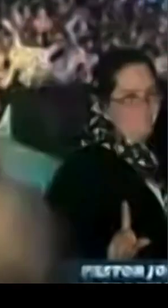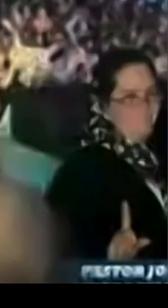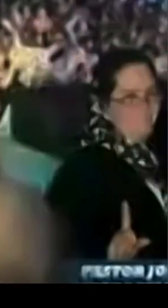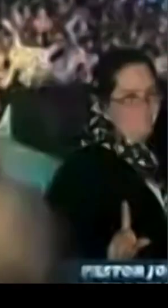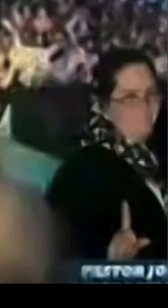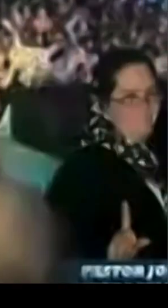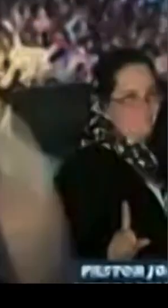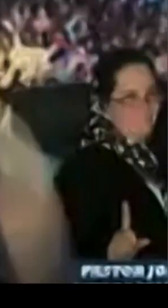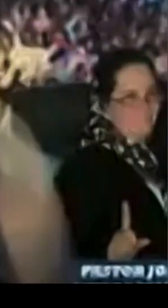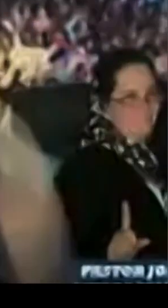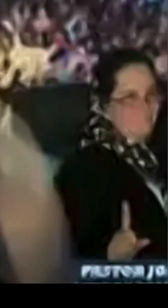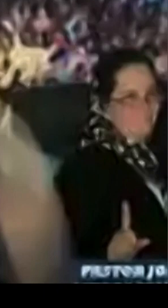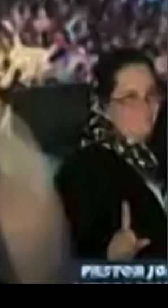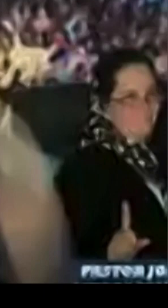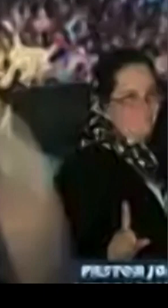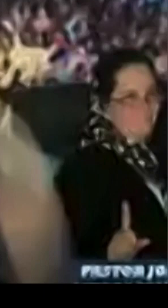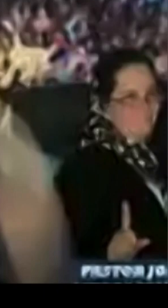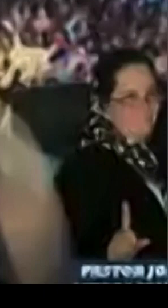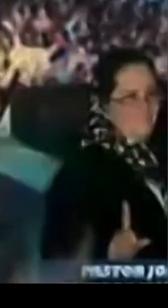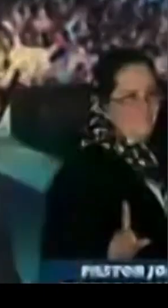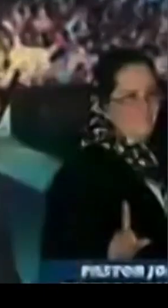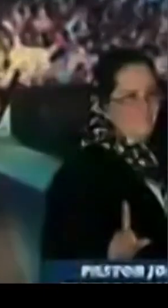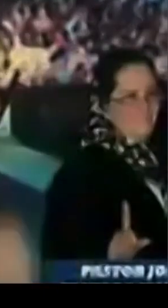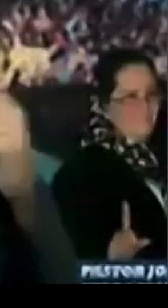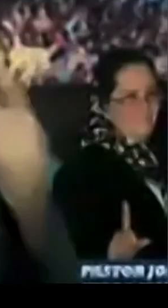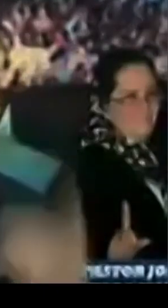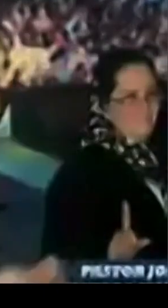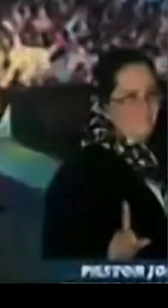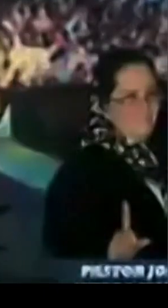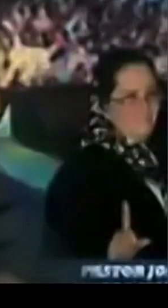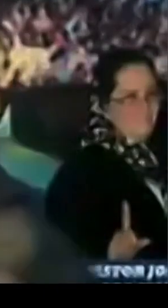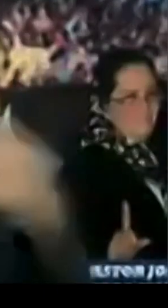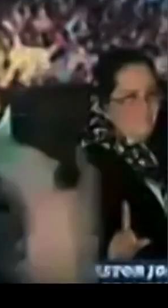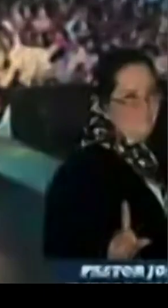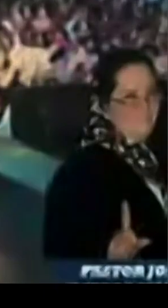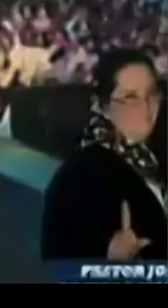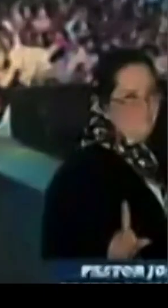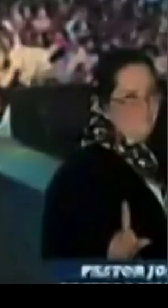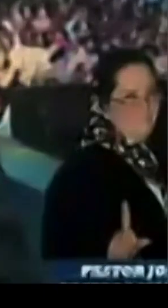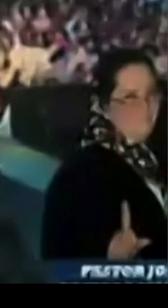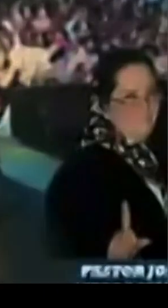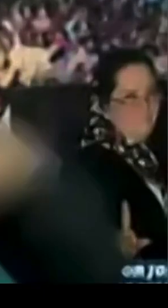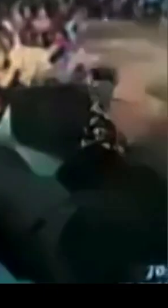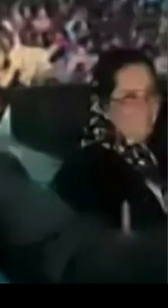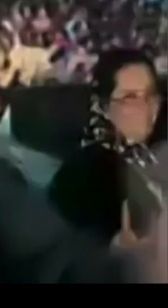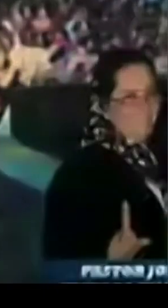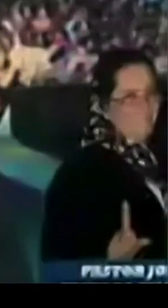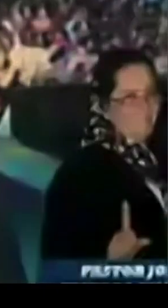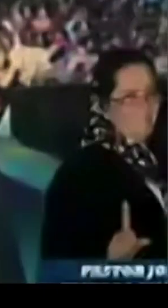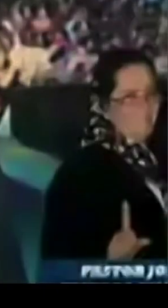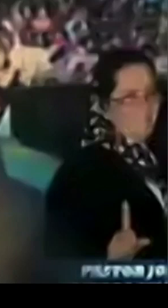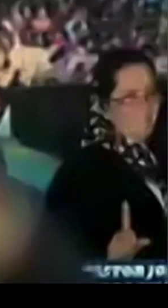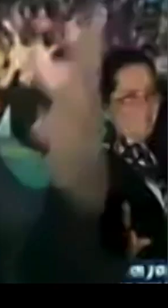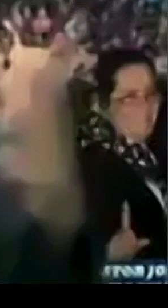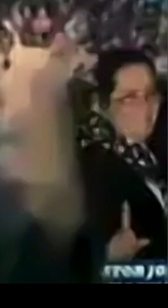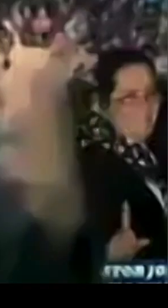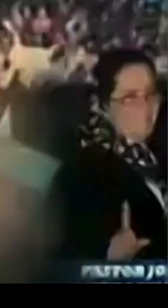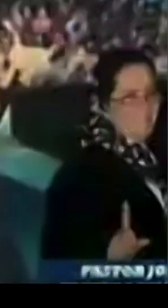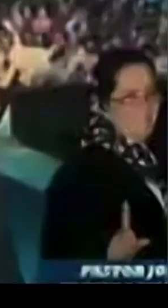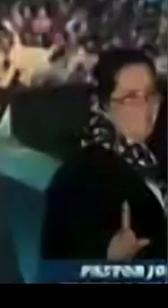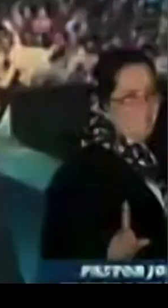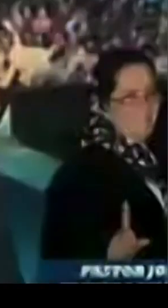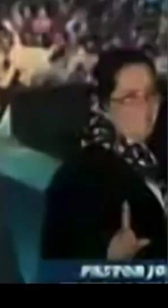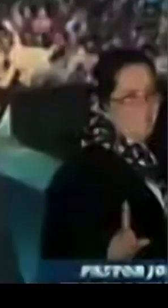tranquilos siempre están ayunando siempre están orando siempre están buscando en un barrio en un sector en un pueblo en una